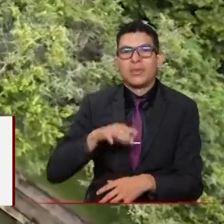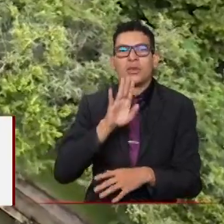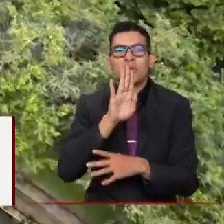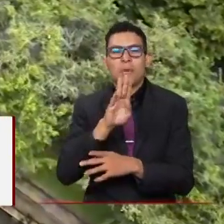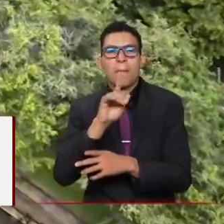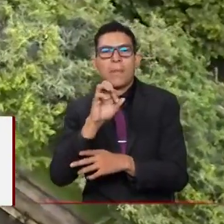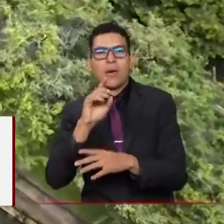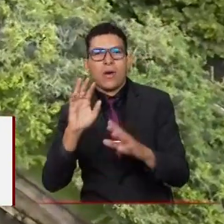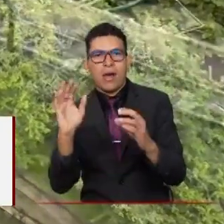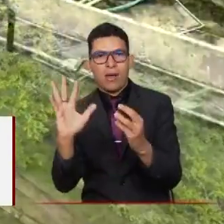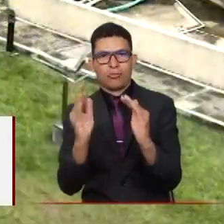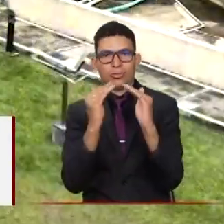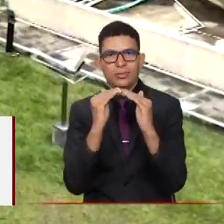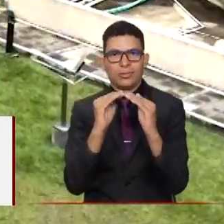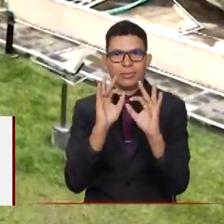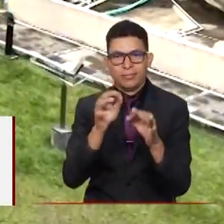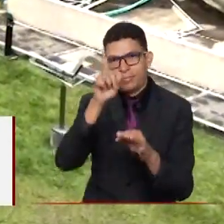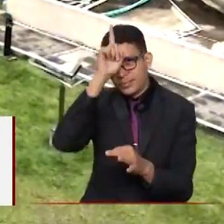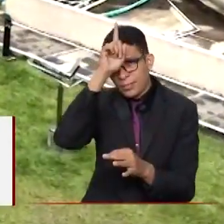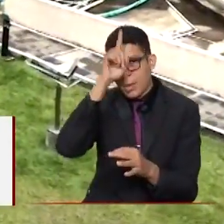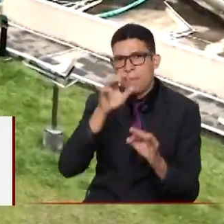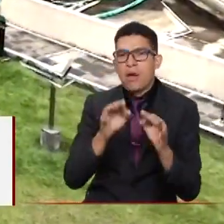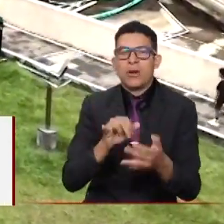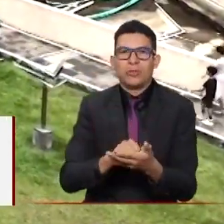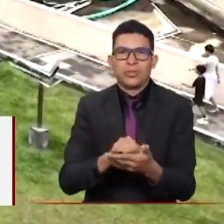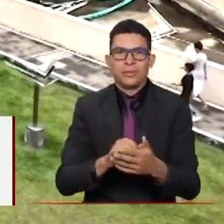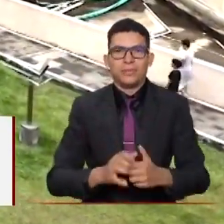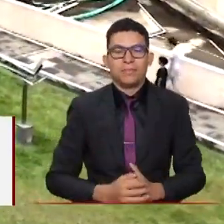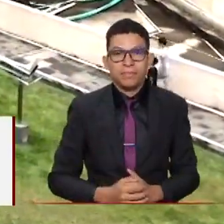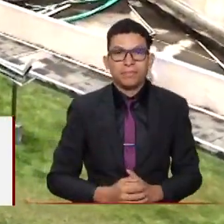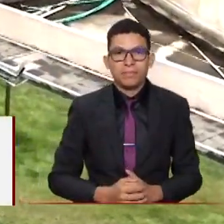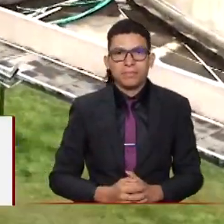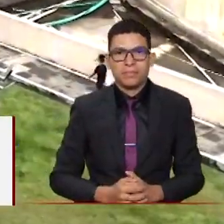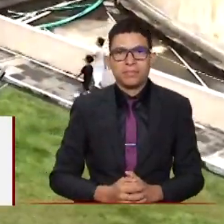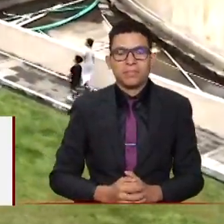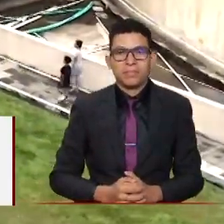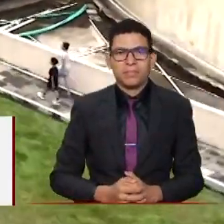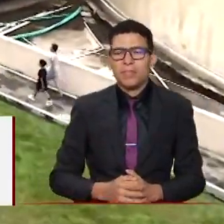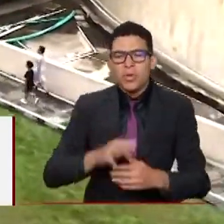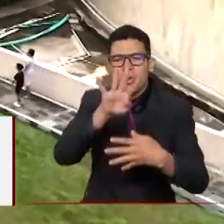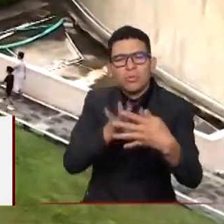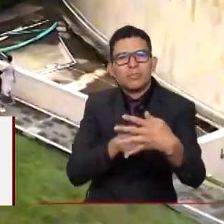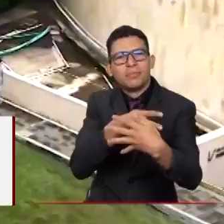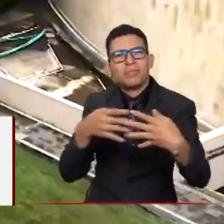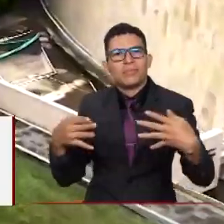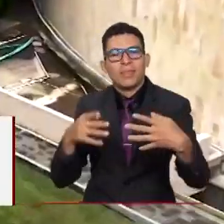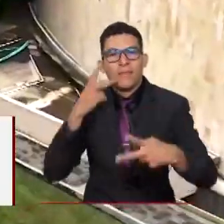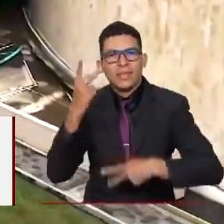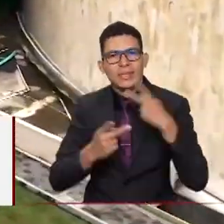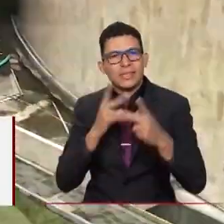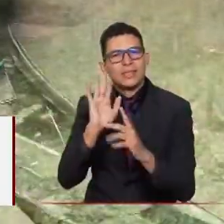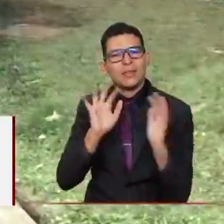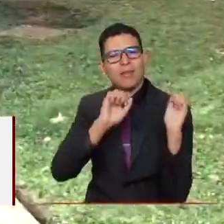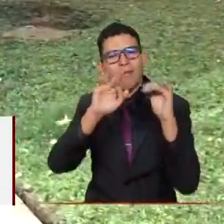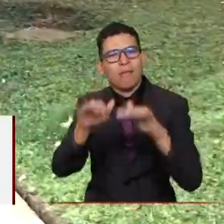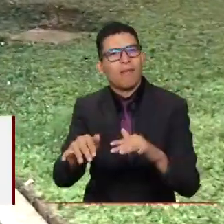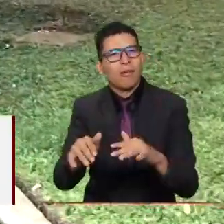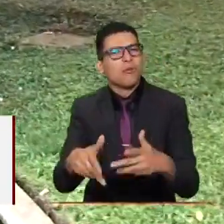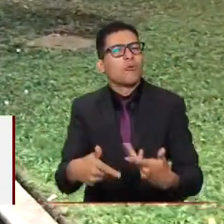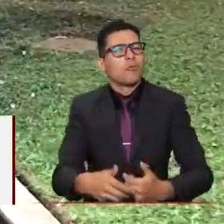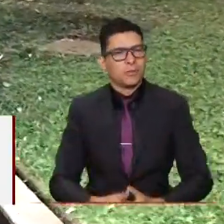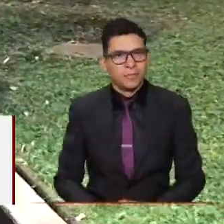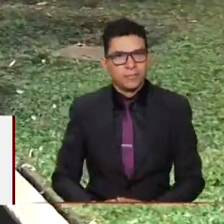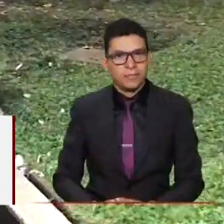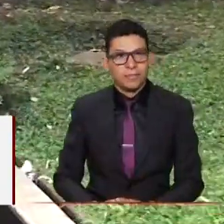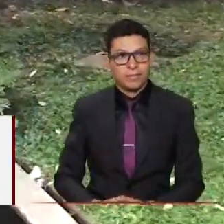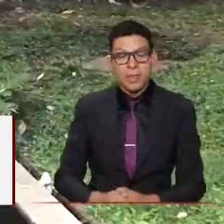Bauhaus. Entonces, pues, esas son las exposiciones. Laura, ¿y cuáles son los horarios para visitar estas exposiciones? Bueno, el